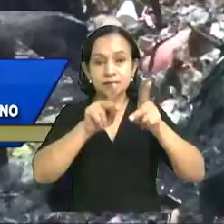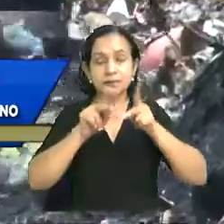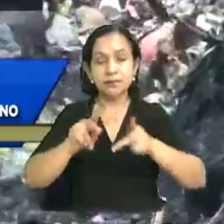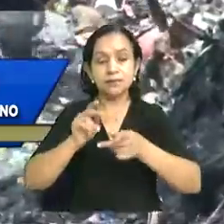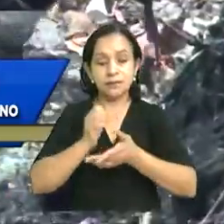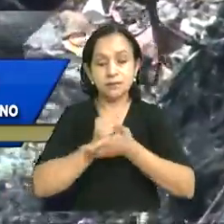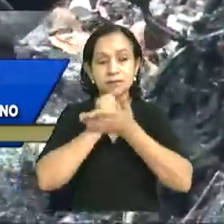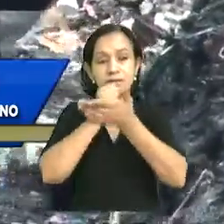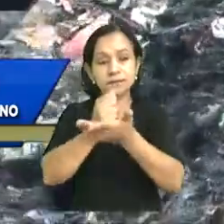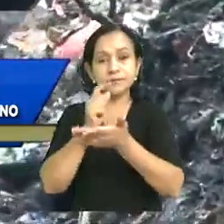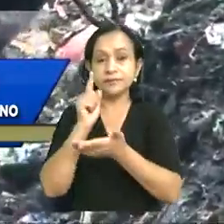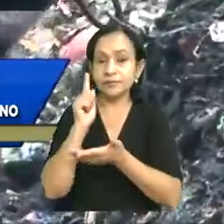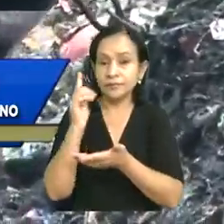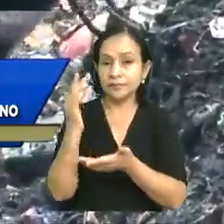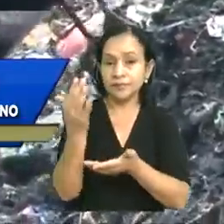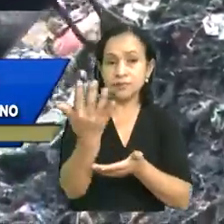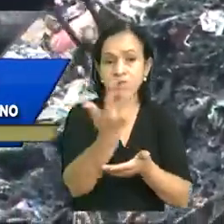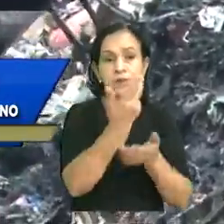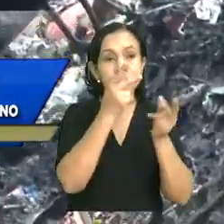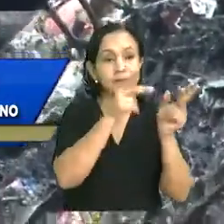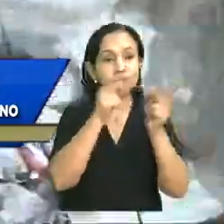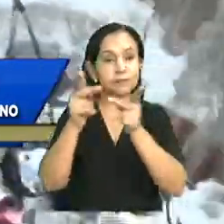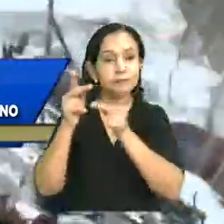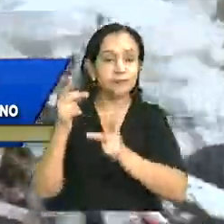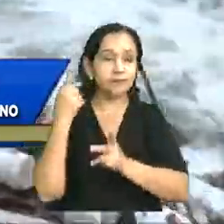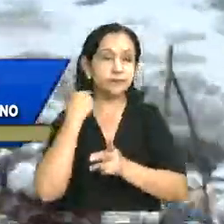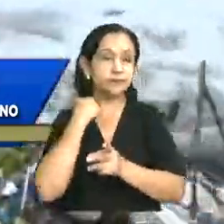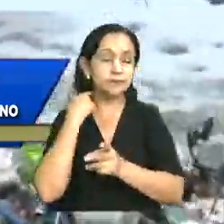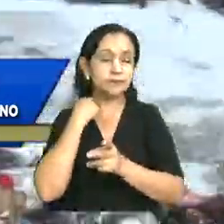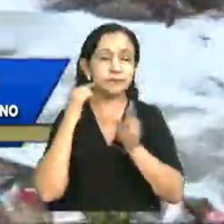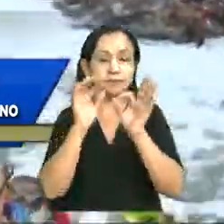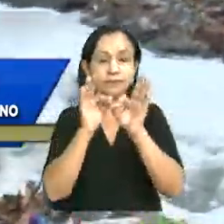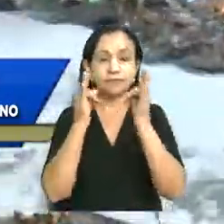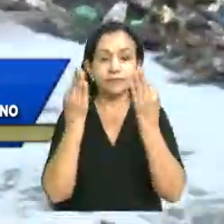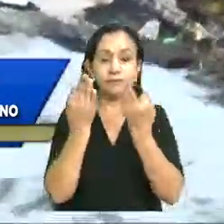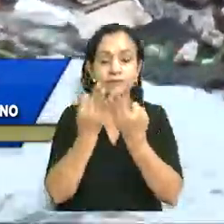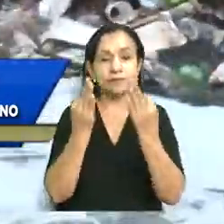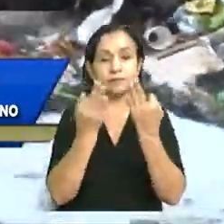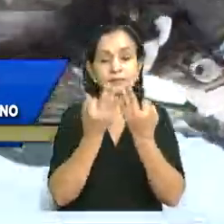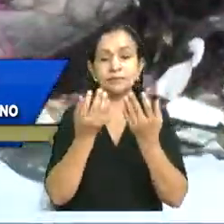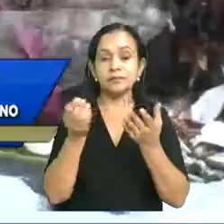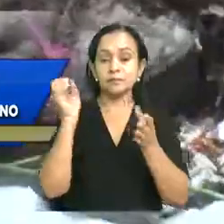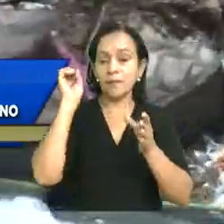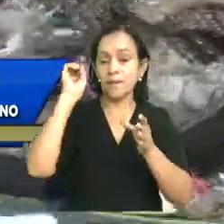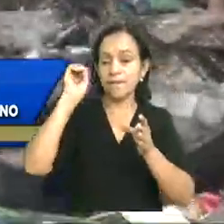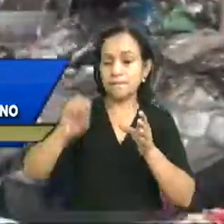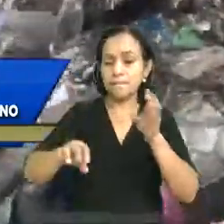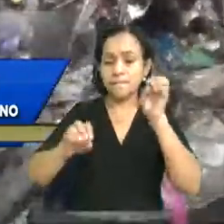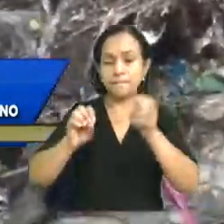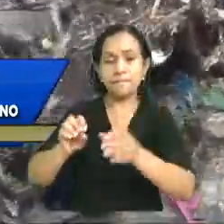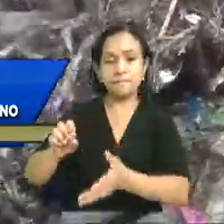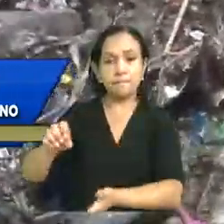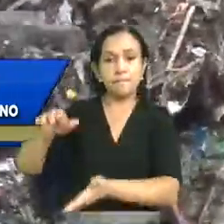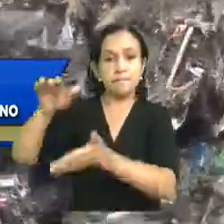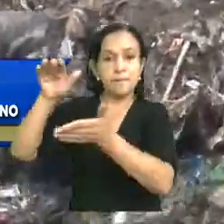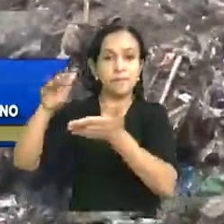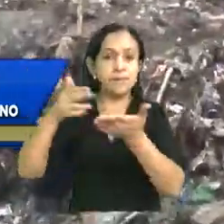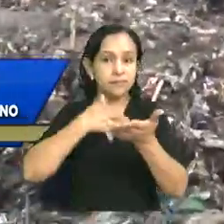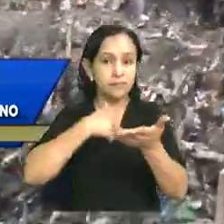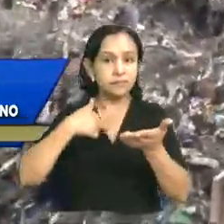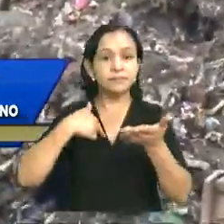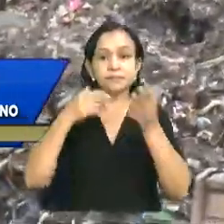ayudarnos todos para que cada vez las familias generen menos basura. También la generación de basura